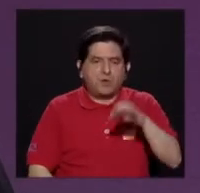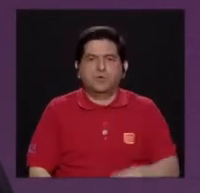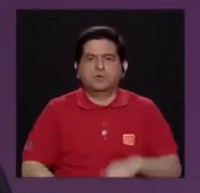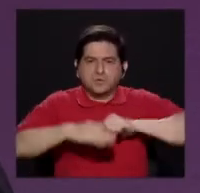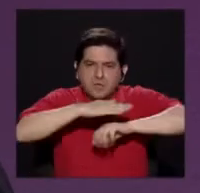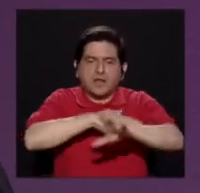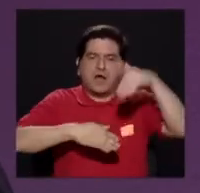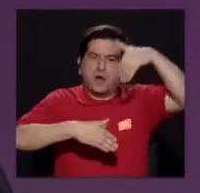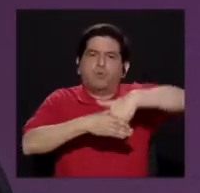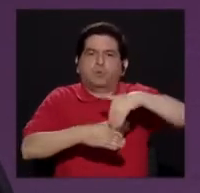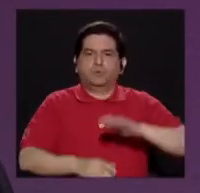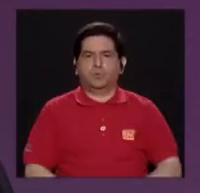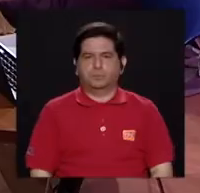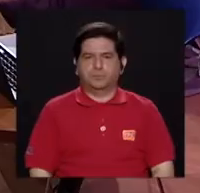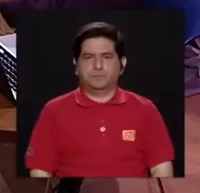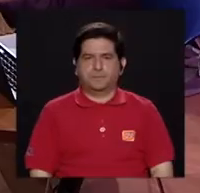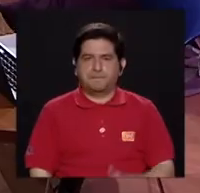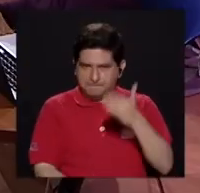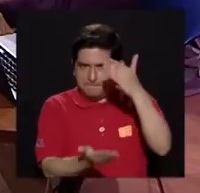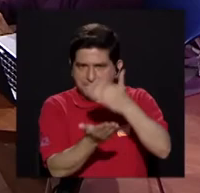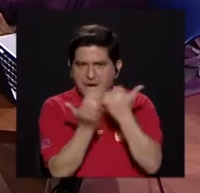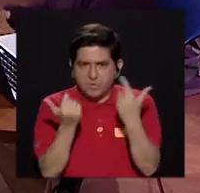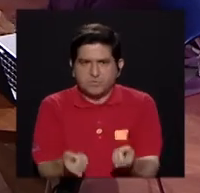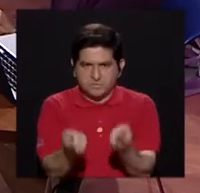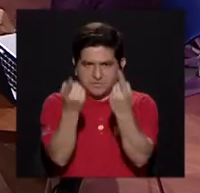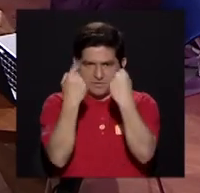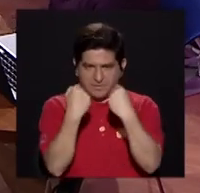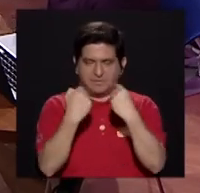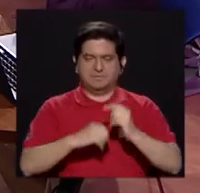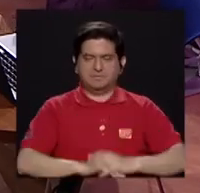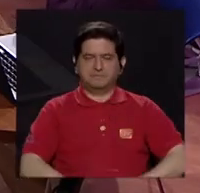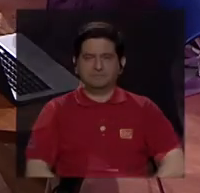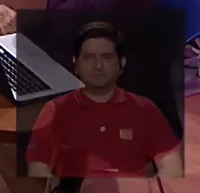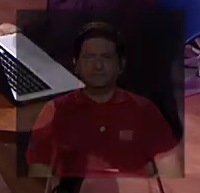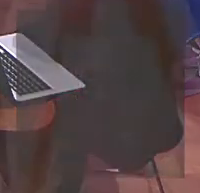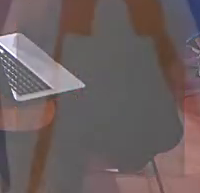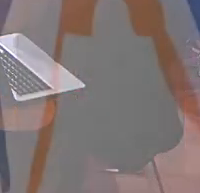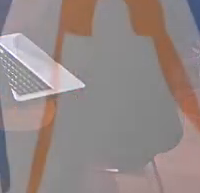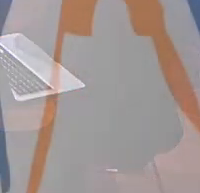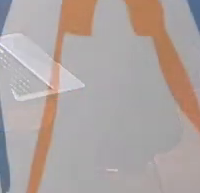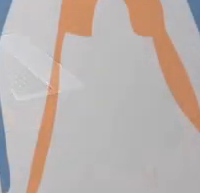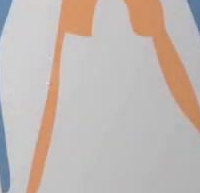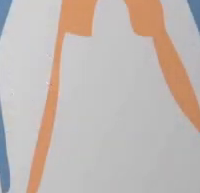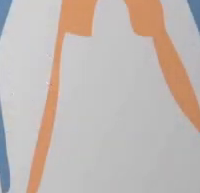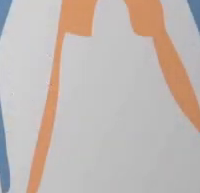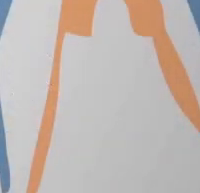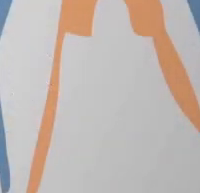abortos. Perfecto. Bueno, vamos a hacer una pausa y regresamos en un momento.